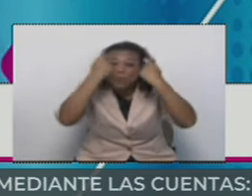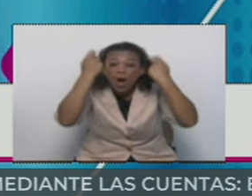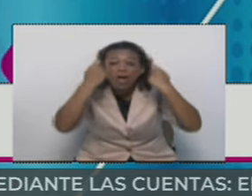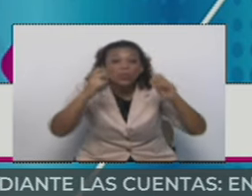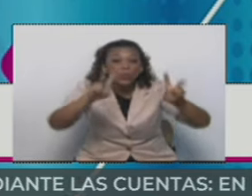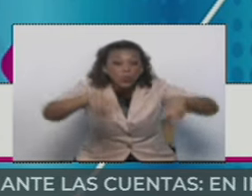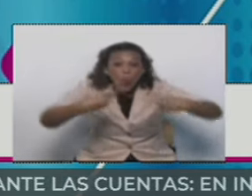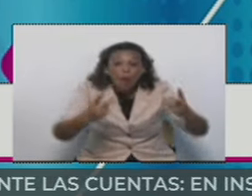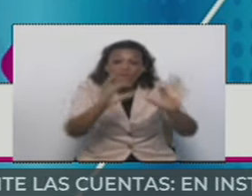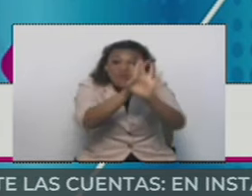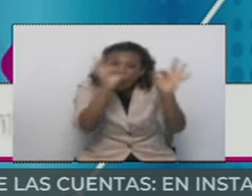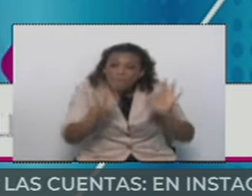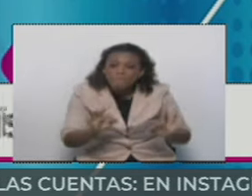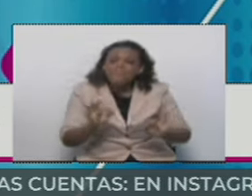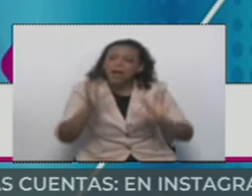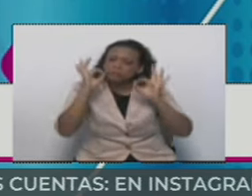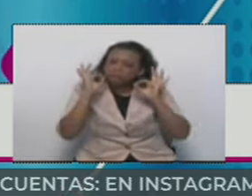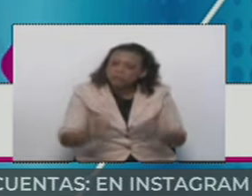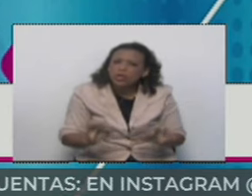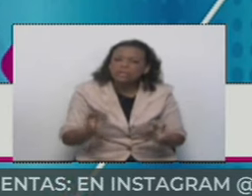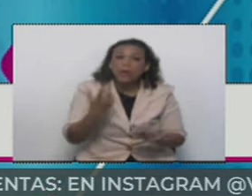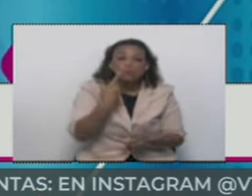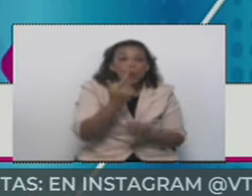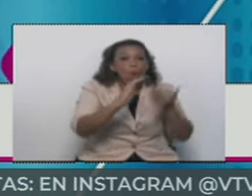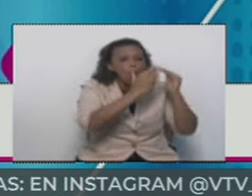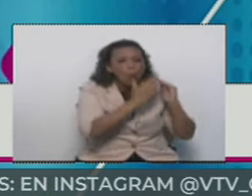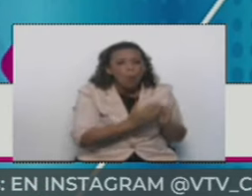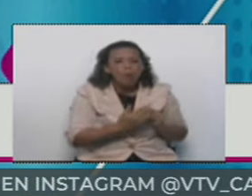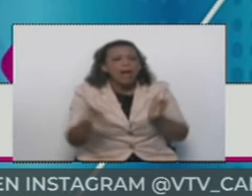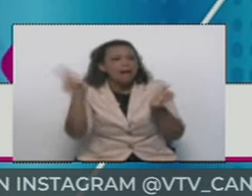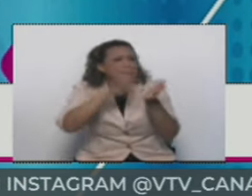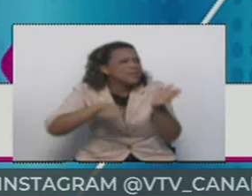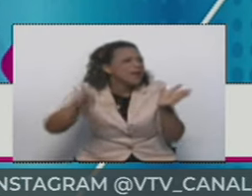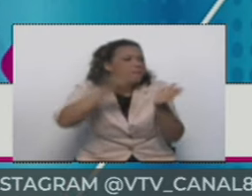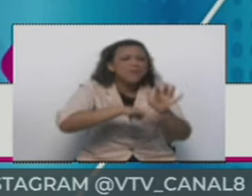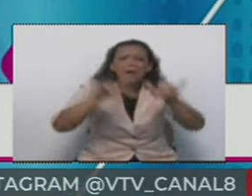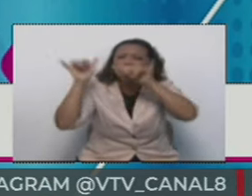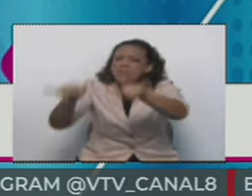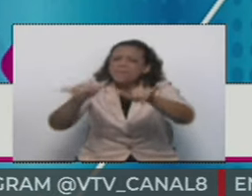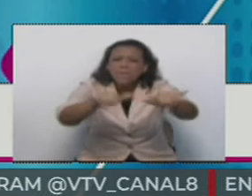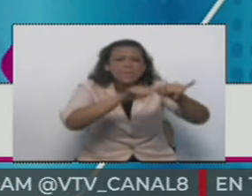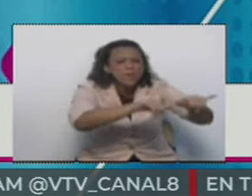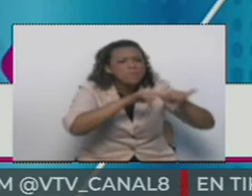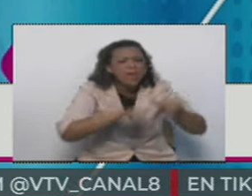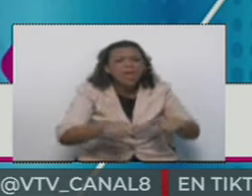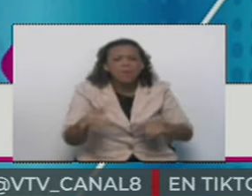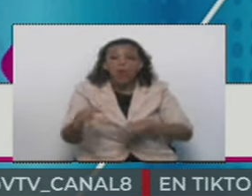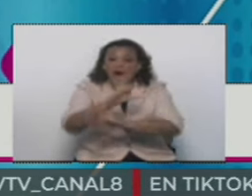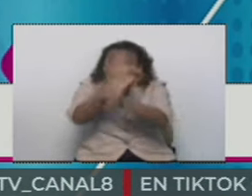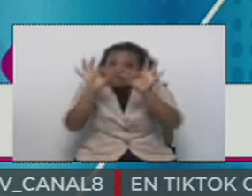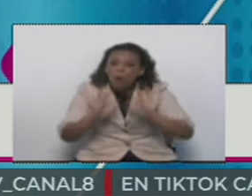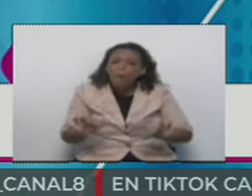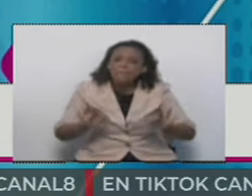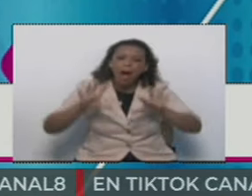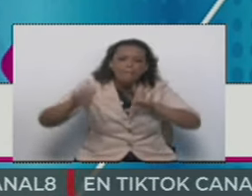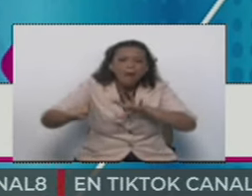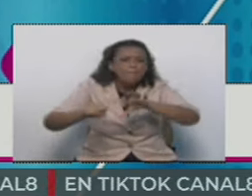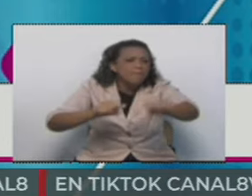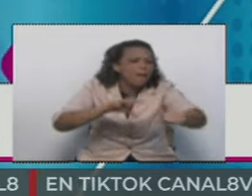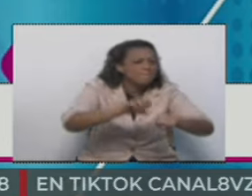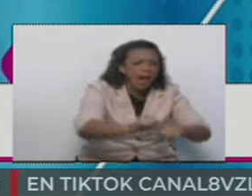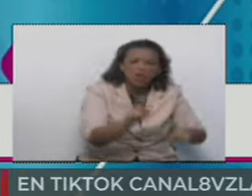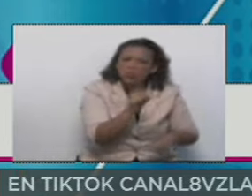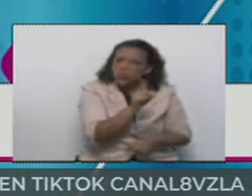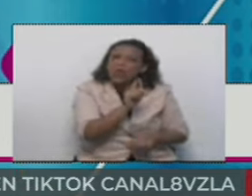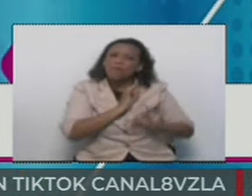nuevas escalas. Y suena la comuna, suena los circuitos comunales como parte precisamente de esas formas de territorialización del Estado